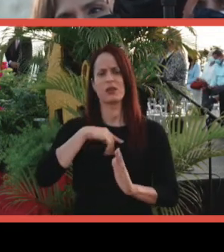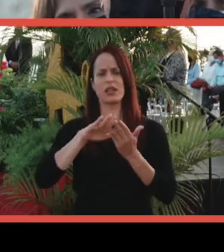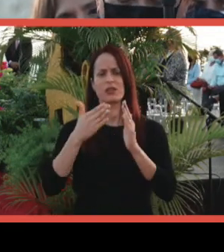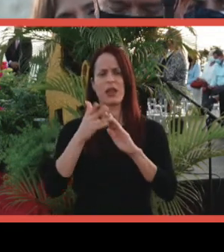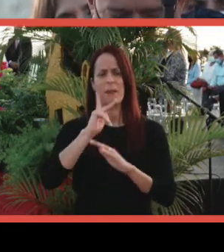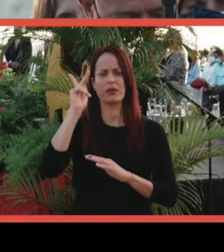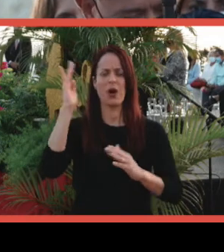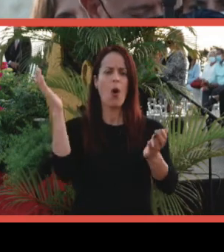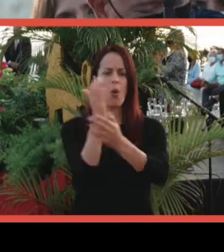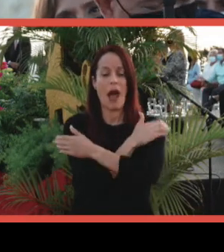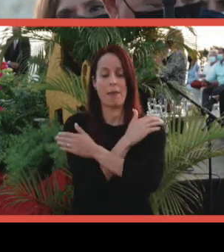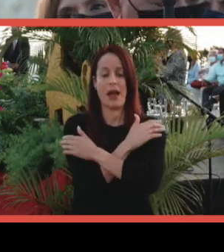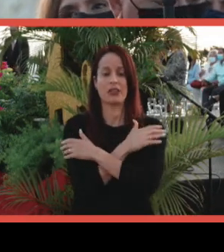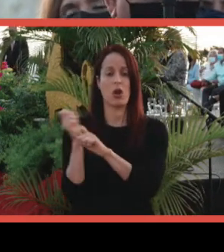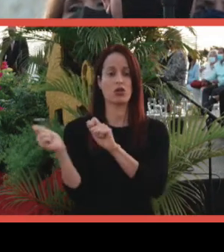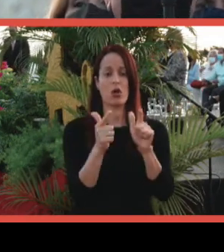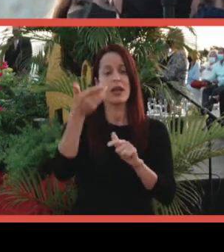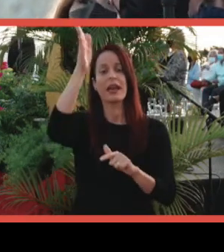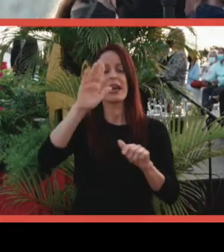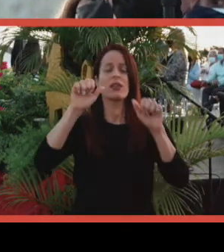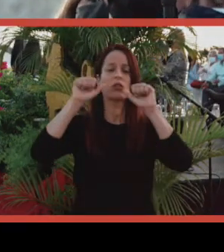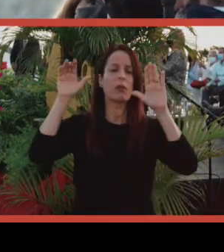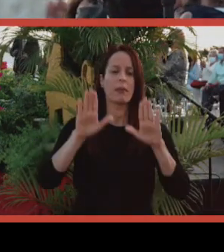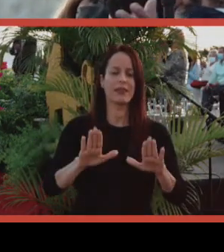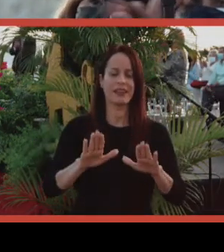Un abrazo a todos y que Dios me los bendiga.